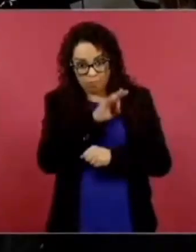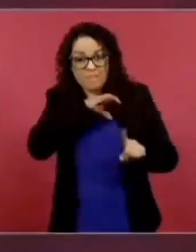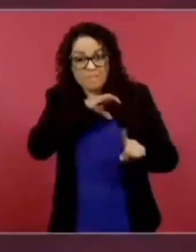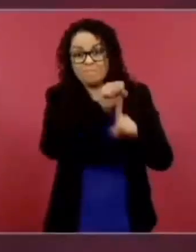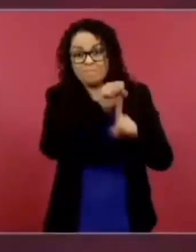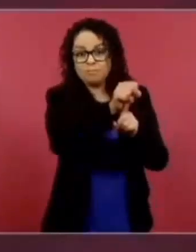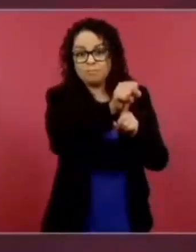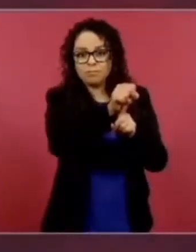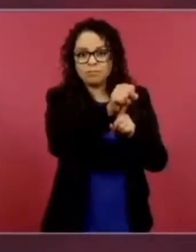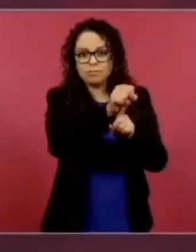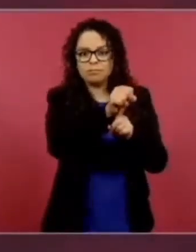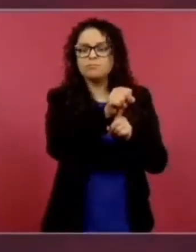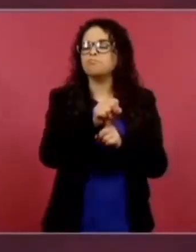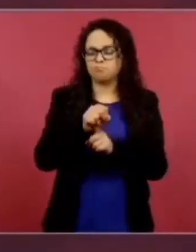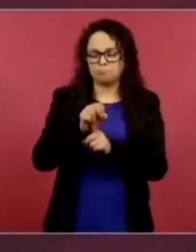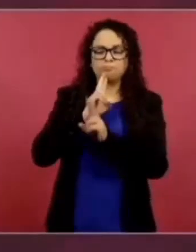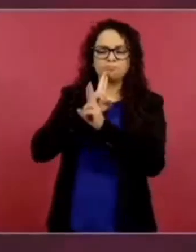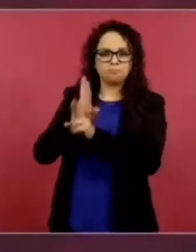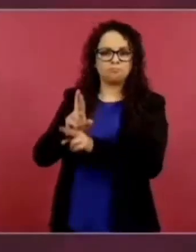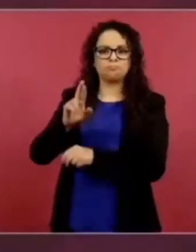el INEGI, se